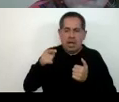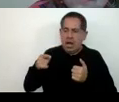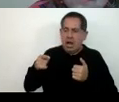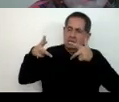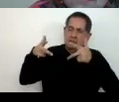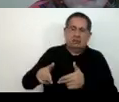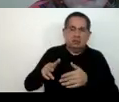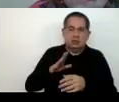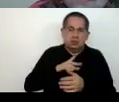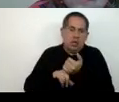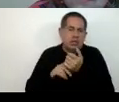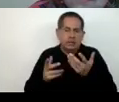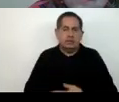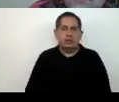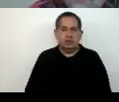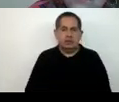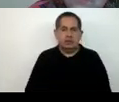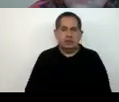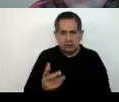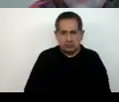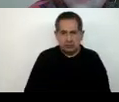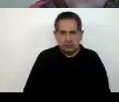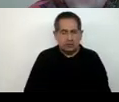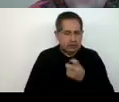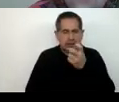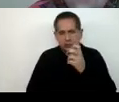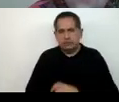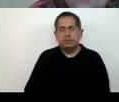método anticonceptivo. ¿Es así? Es así.